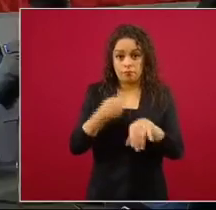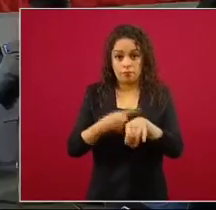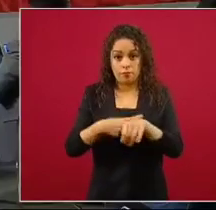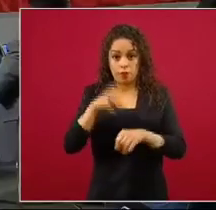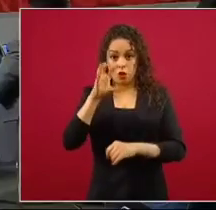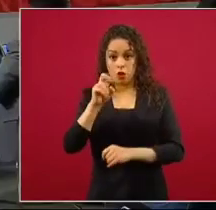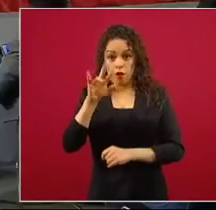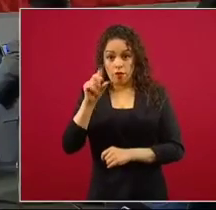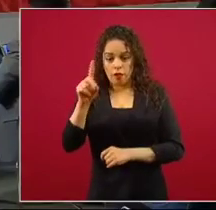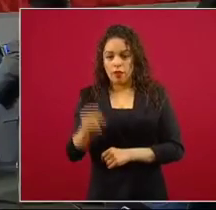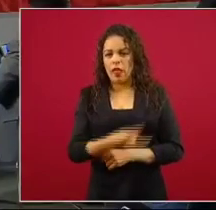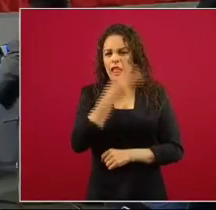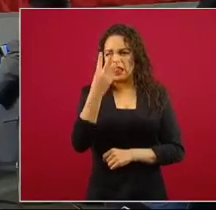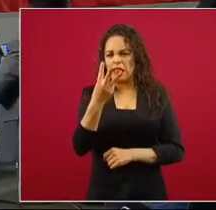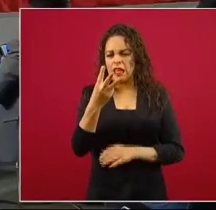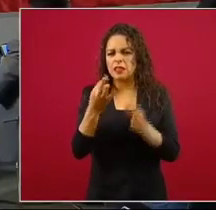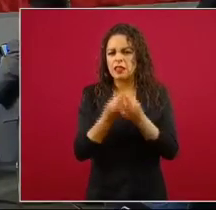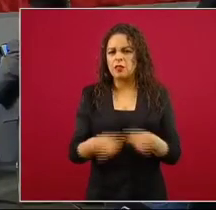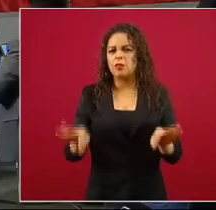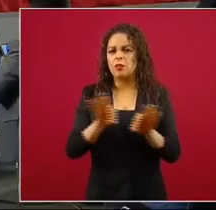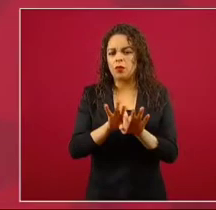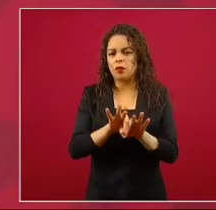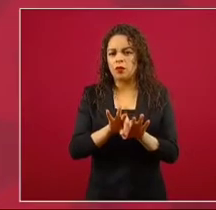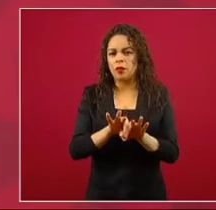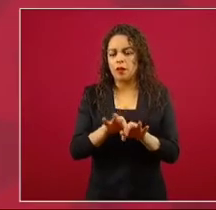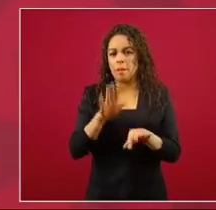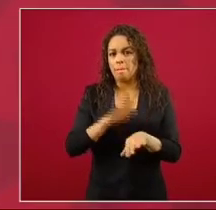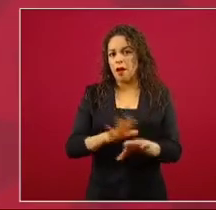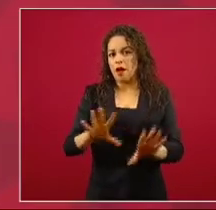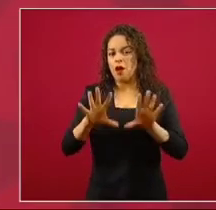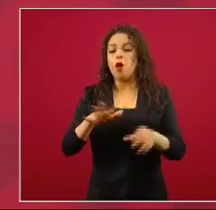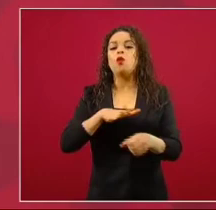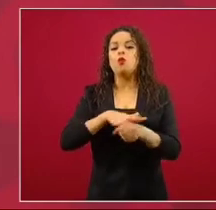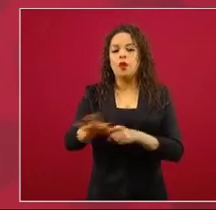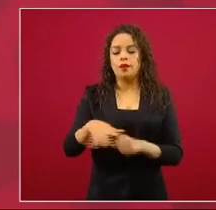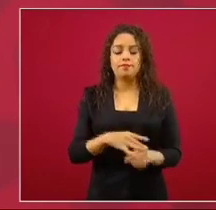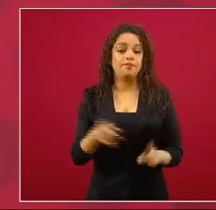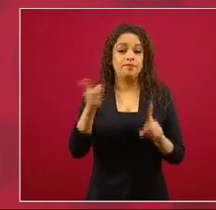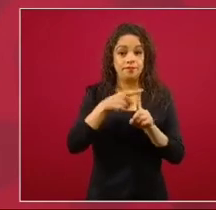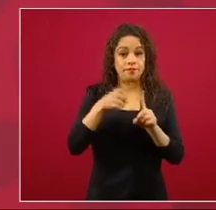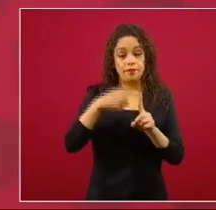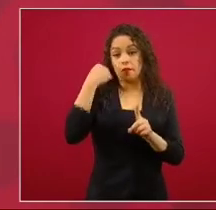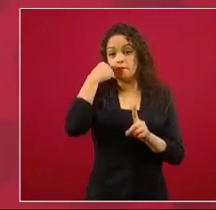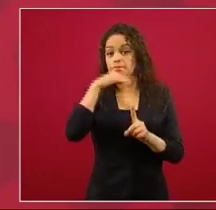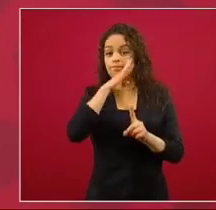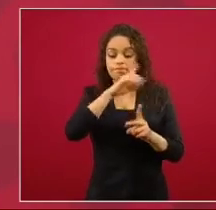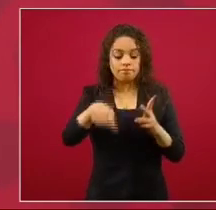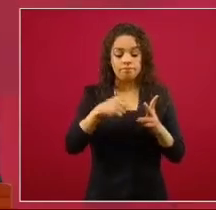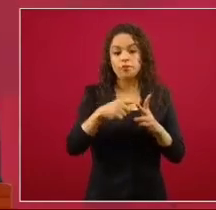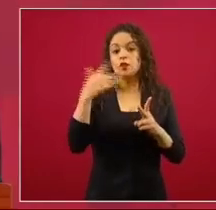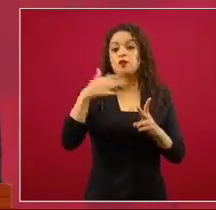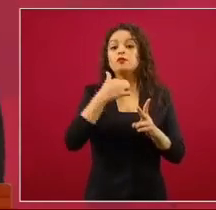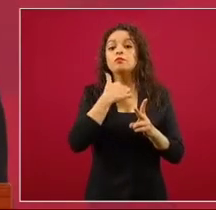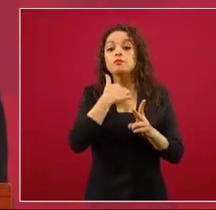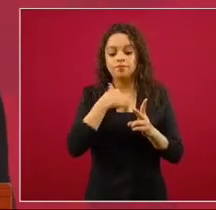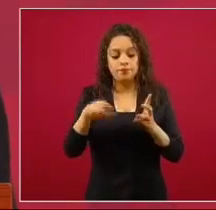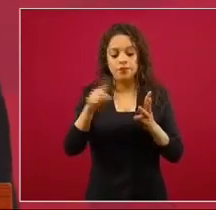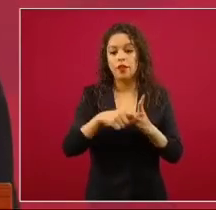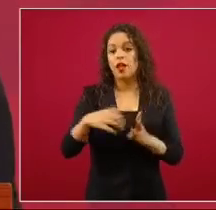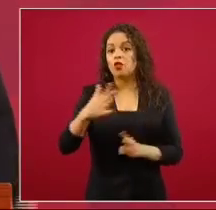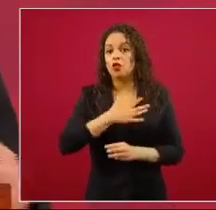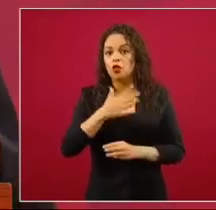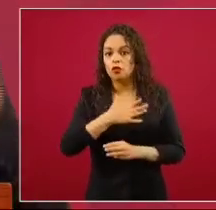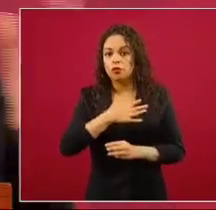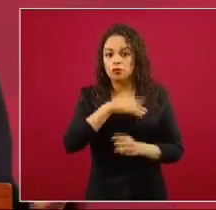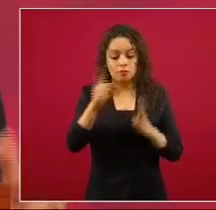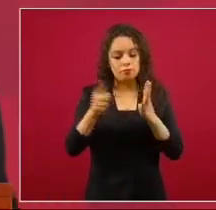3 signos o síntomas característicos de mayor relevancia, que son la fiebre, el dolor de garganta, la tos, también